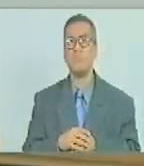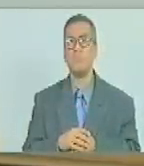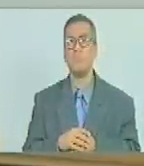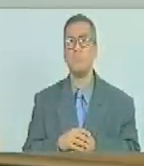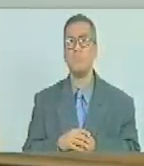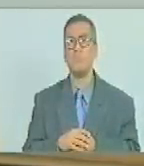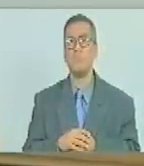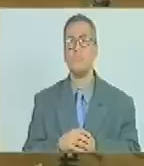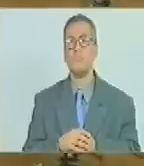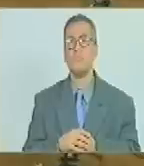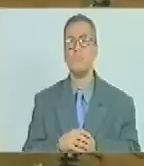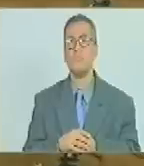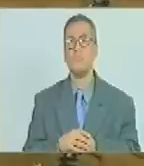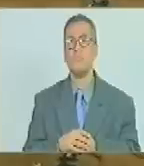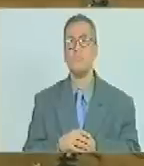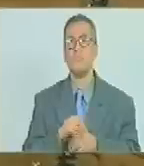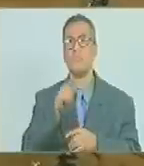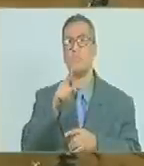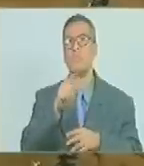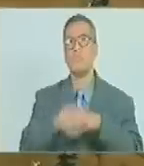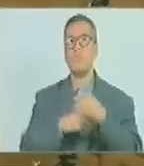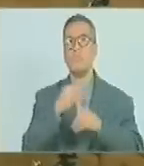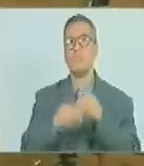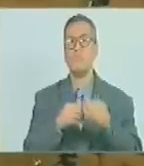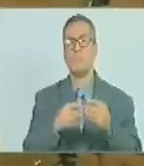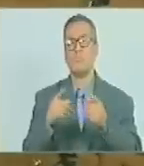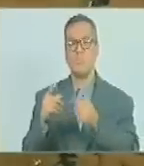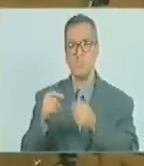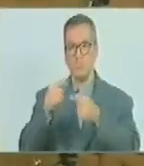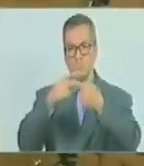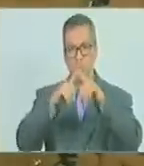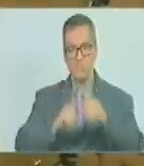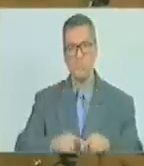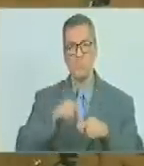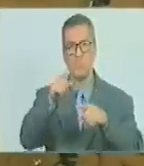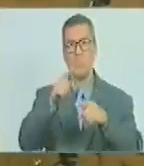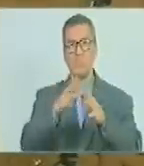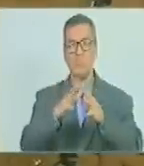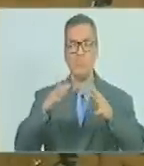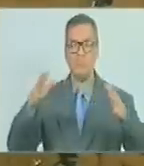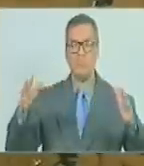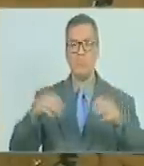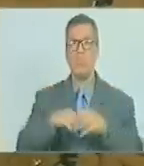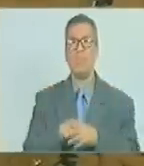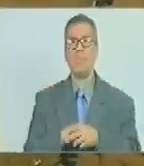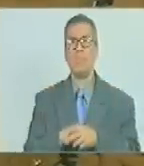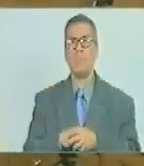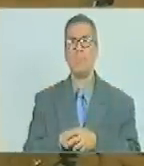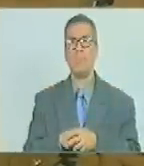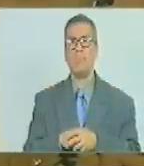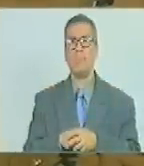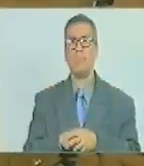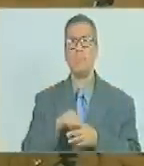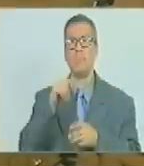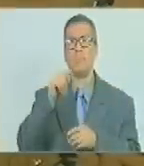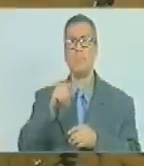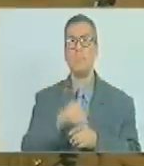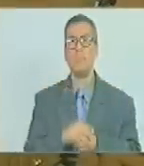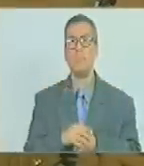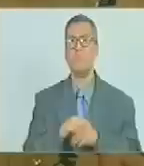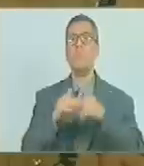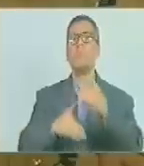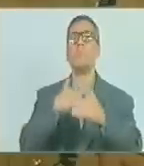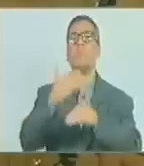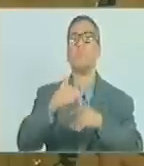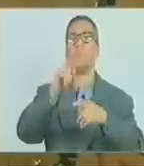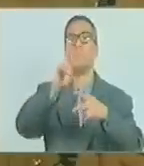Y eso puede cuantificarse en cifras macabras. Así como después